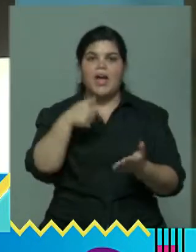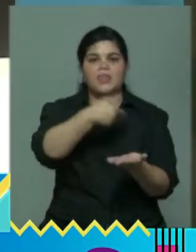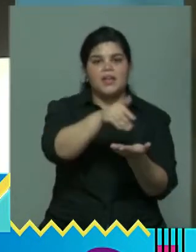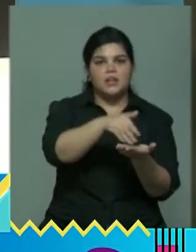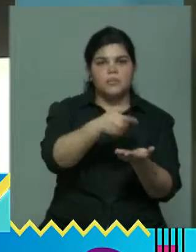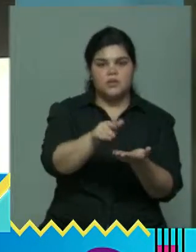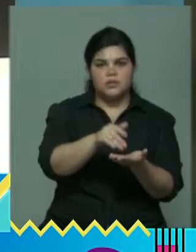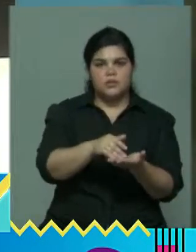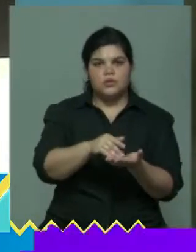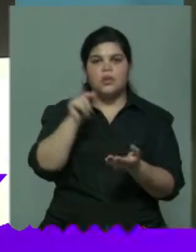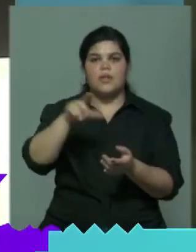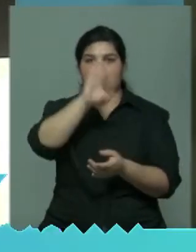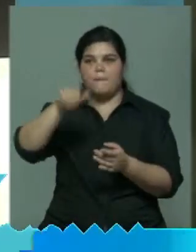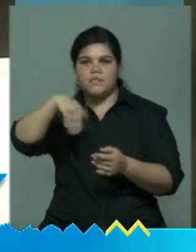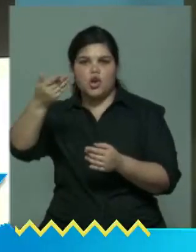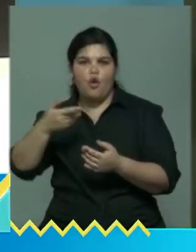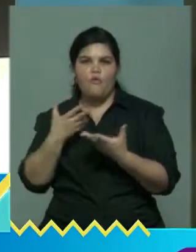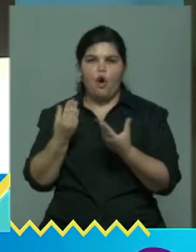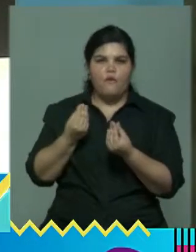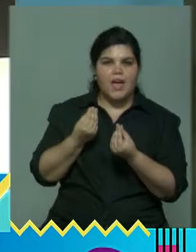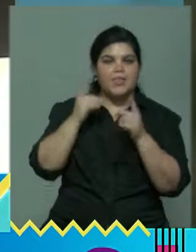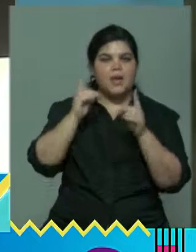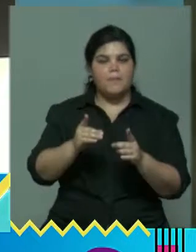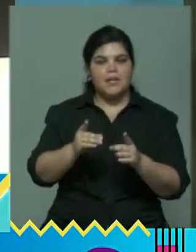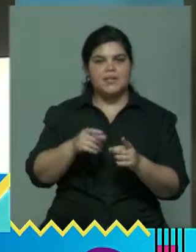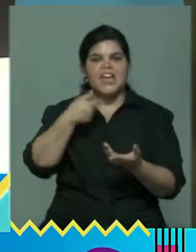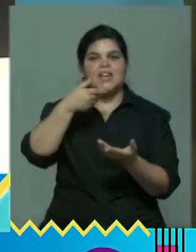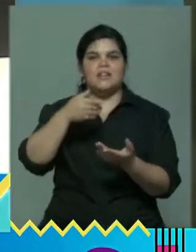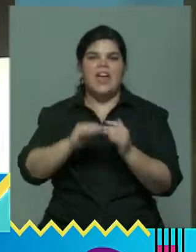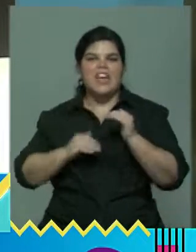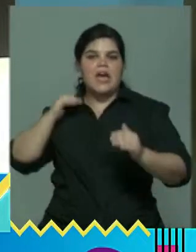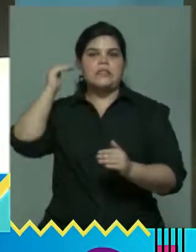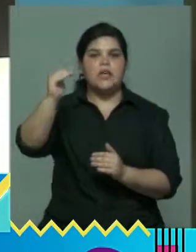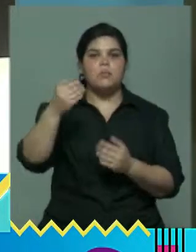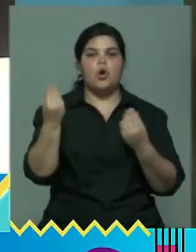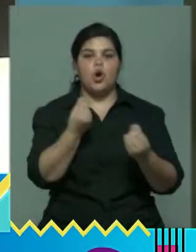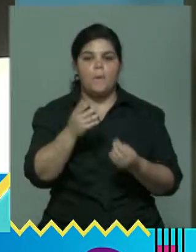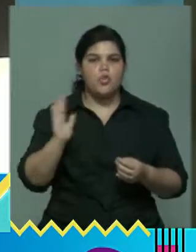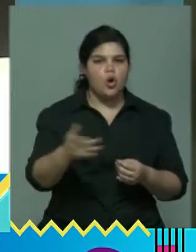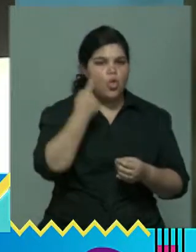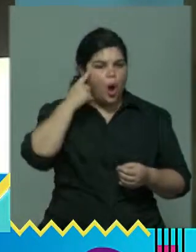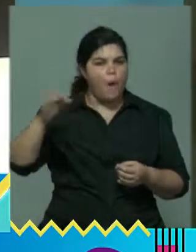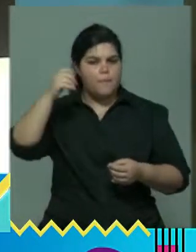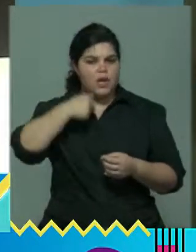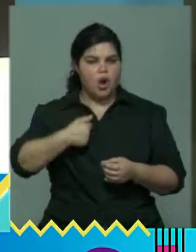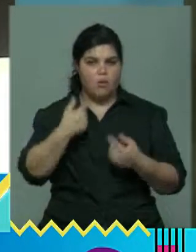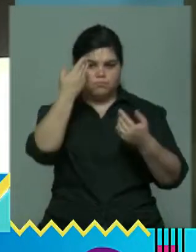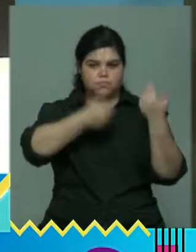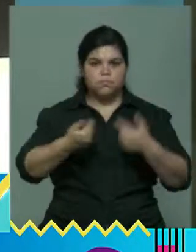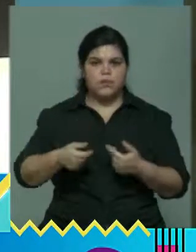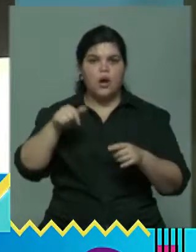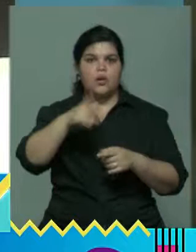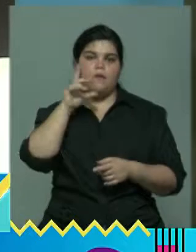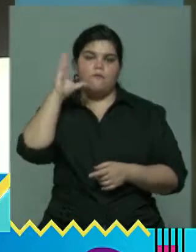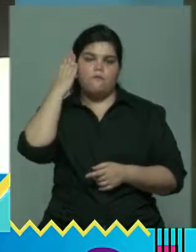la xenofobia y el racismo. Bueno, ¿qué se hace desde la educación? ¿Cómo nos trabajamos todos desde ese aspecto? Los invitamos a que ustedes participen en redes